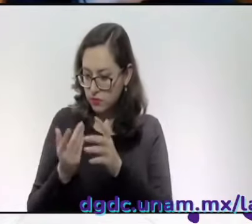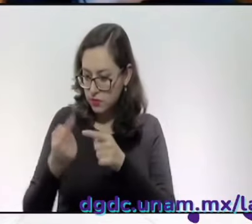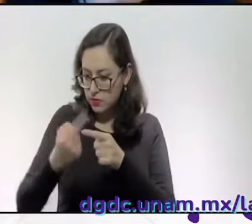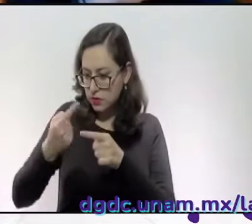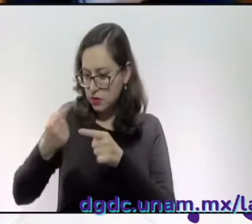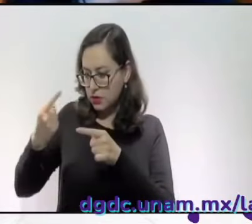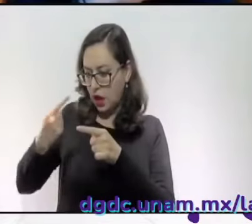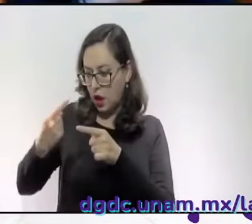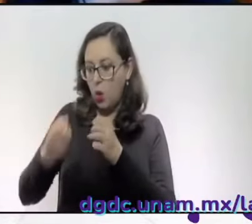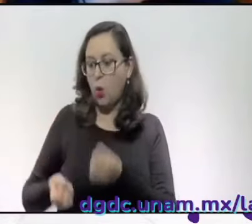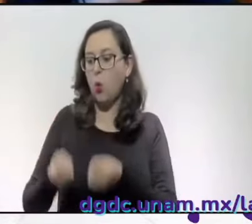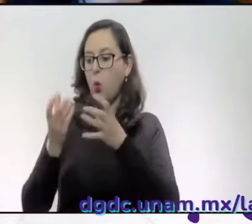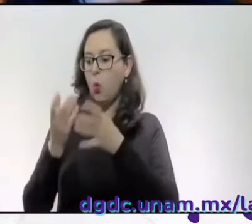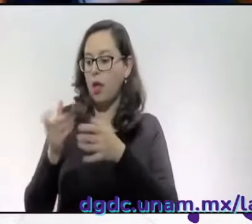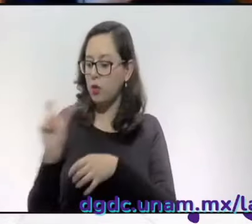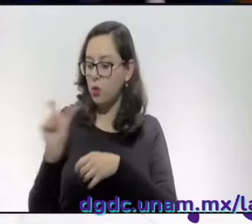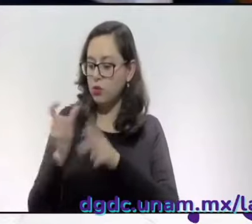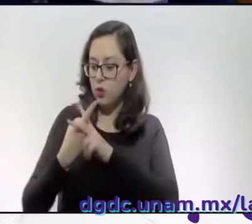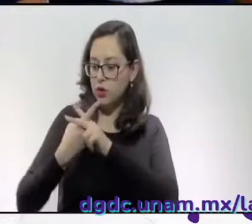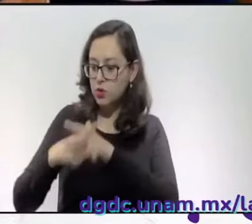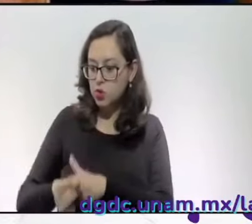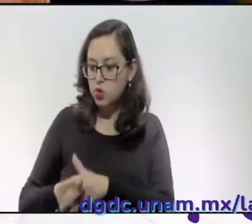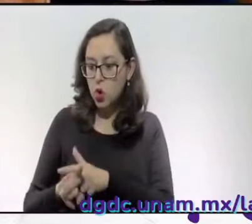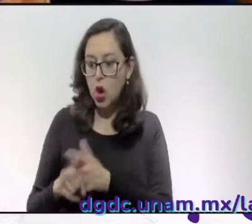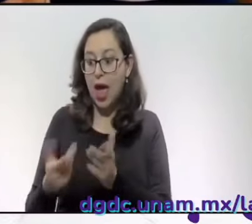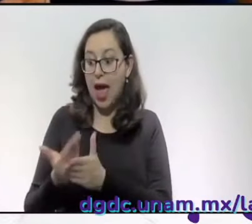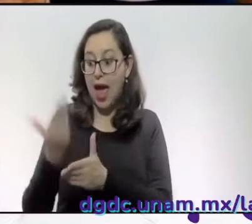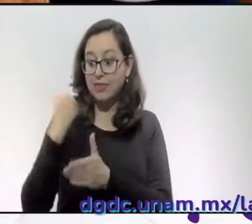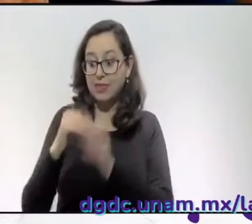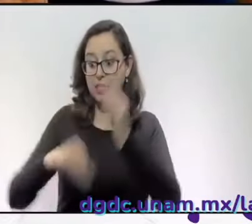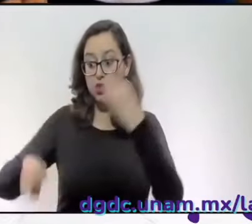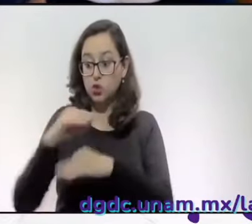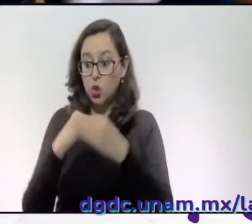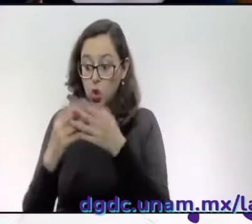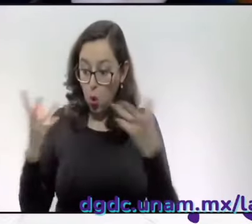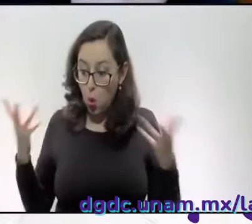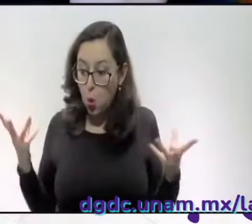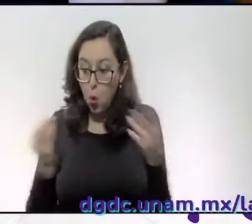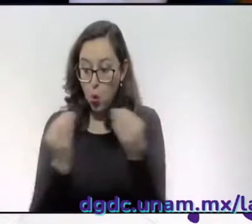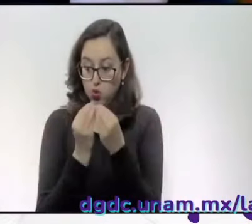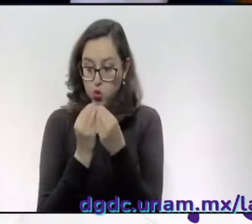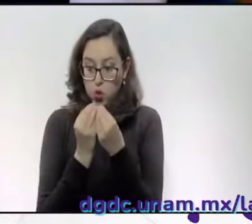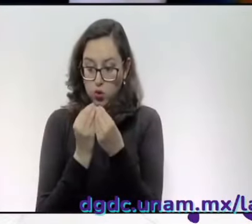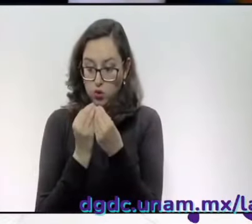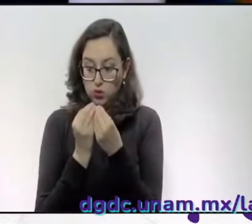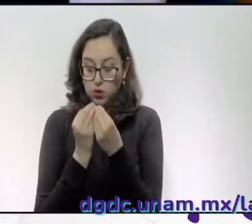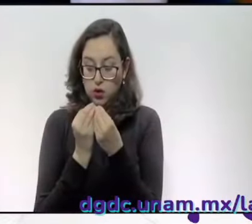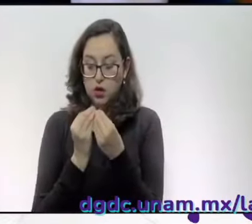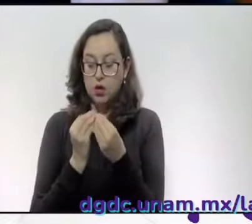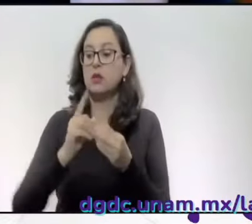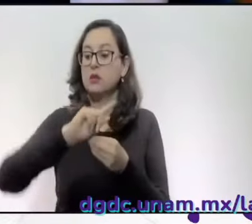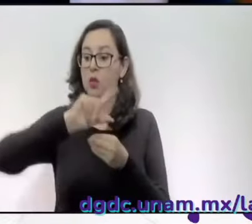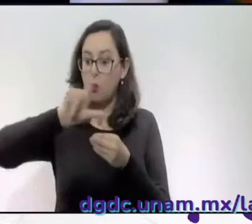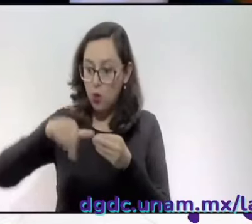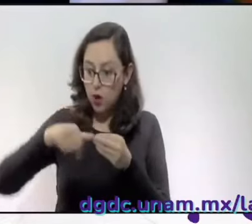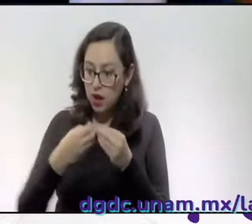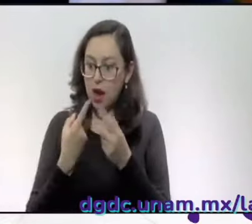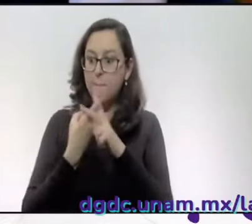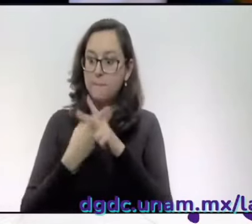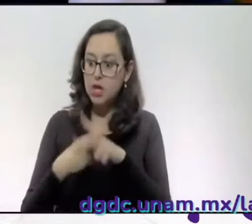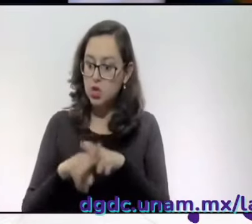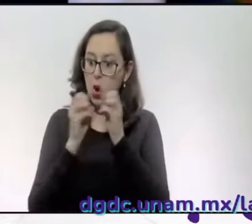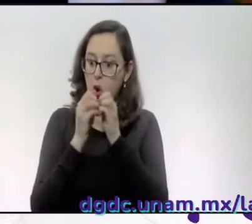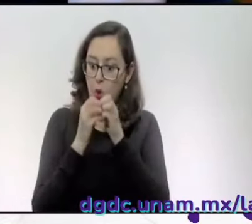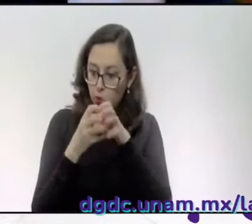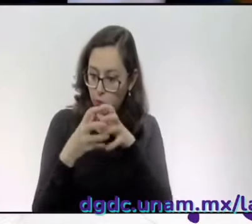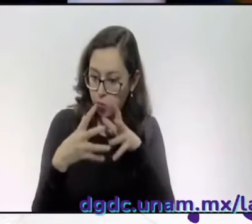tiempo y ver cuándo inició, cuándo estaba todo concentrado en un solo punto, y es como te da hoy en día los 13.800 millones de años, y es muy exacta porque tenemos